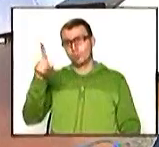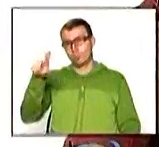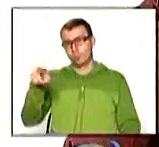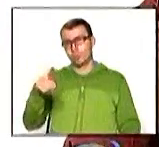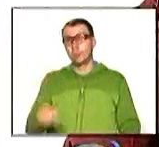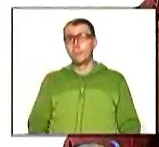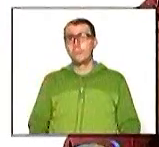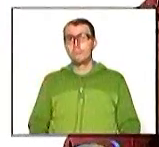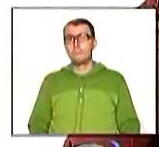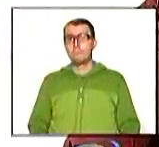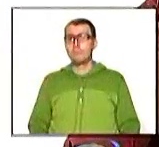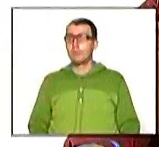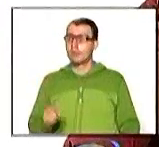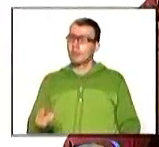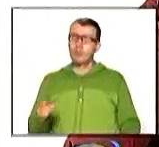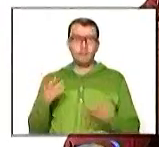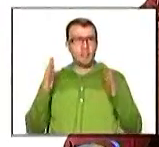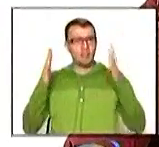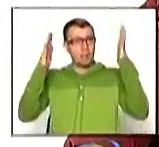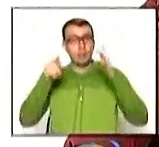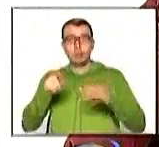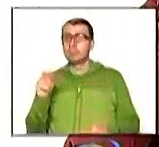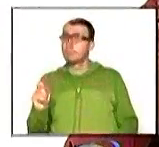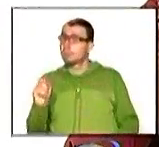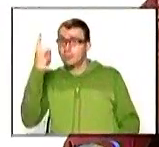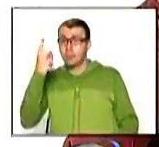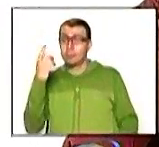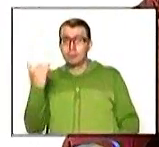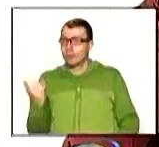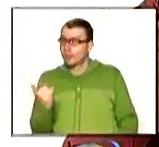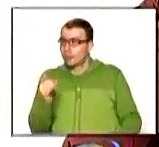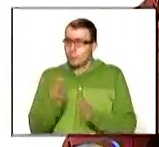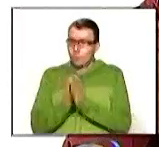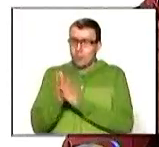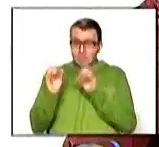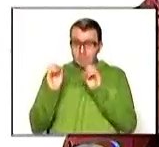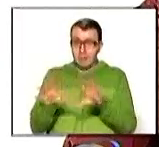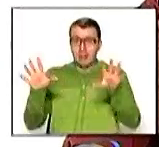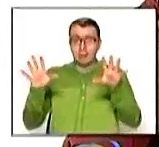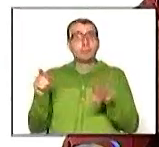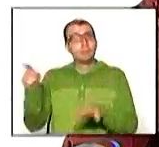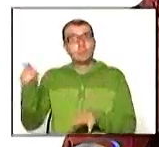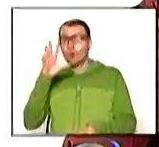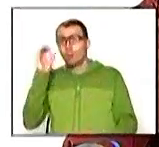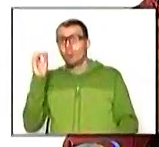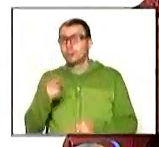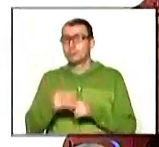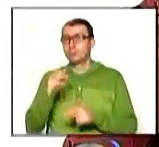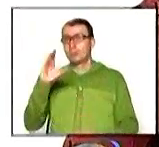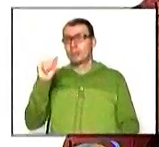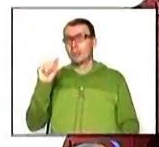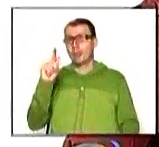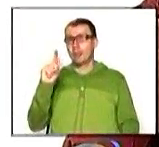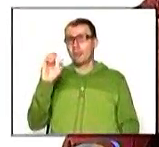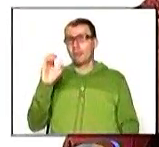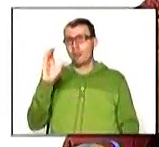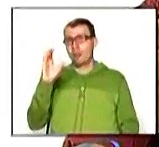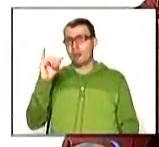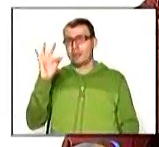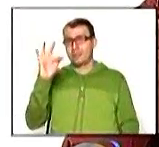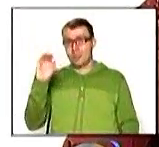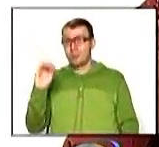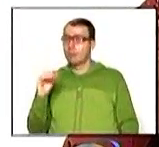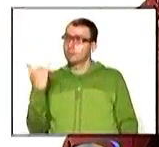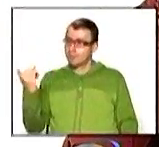festival de magia, primer festival de magia que se realiza en Manizales, organizado por Cafecito, un hombre que ha tenido programas aquí